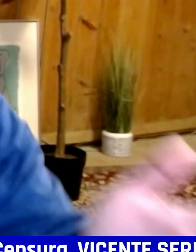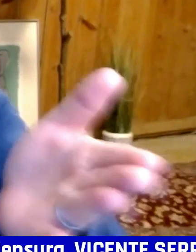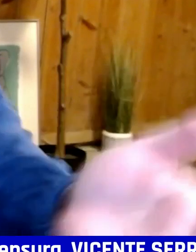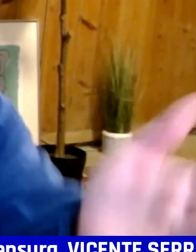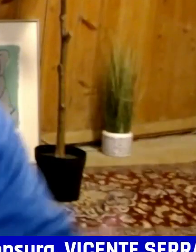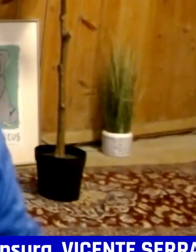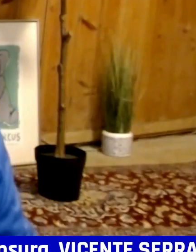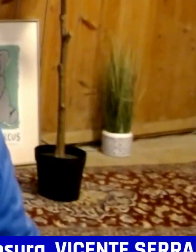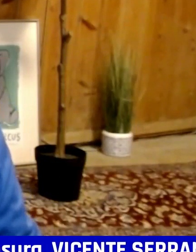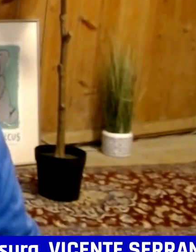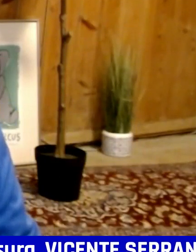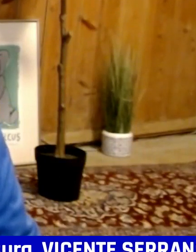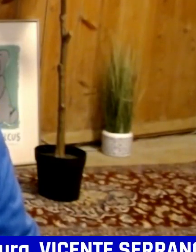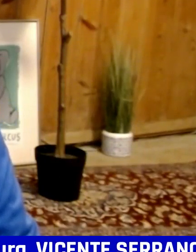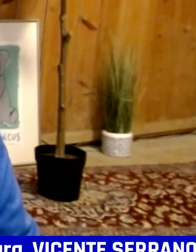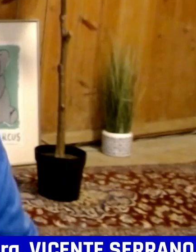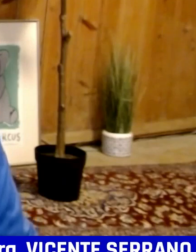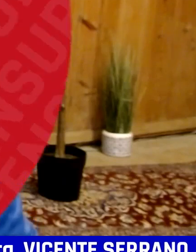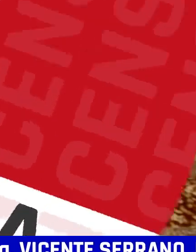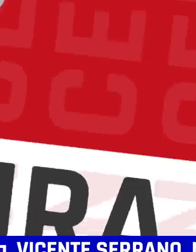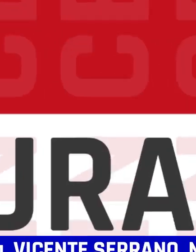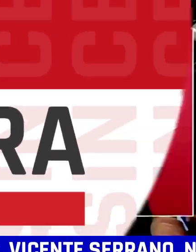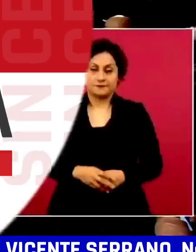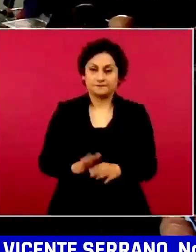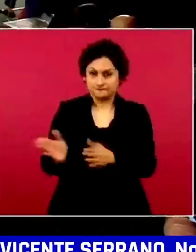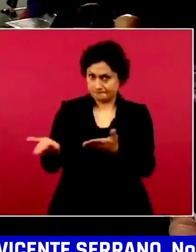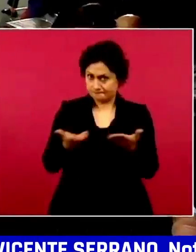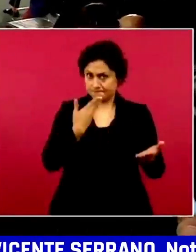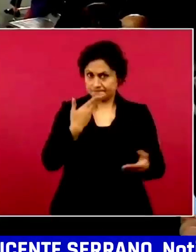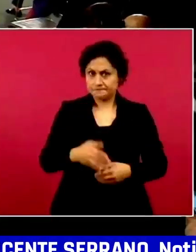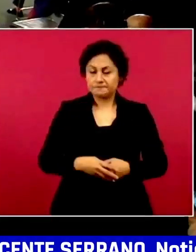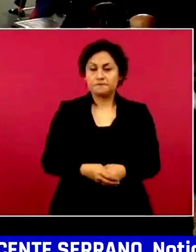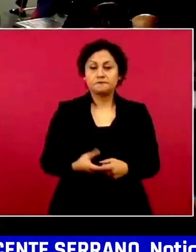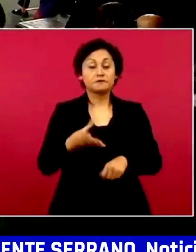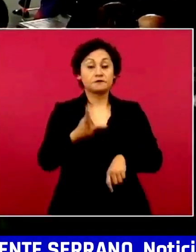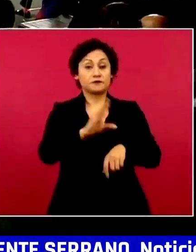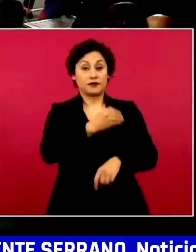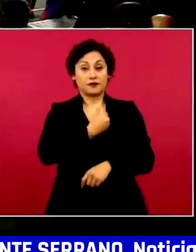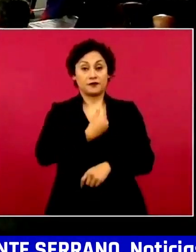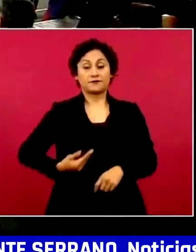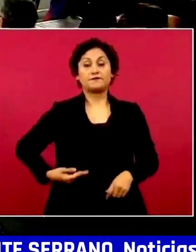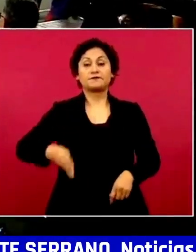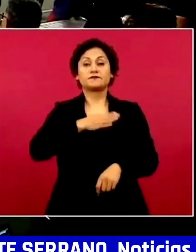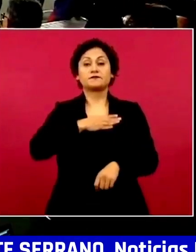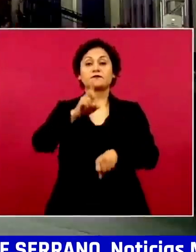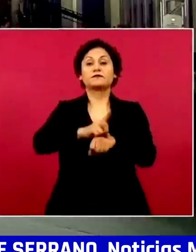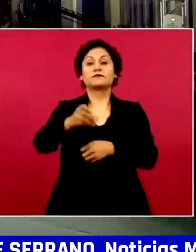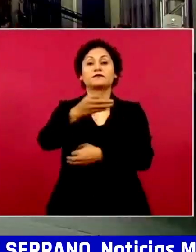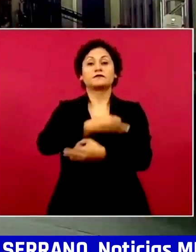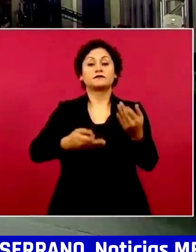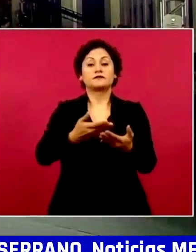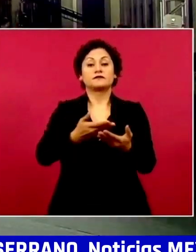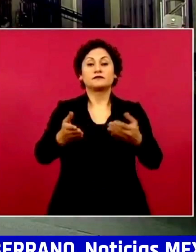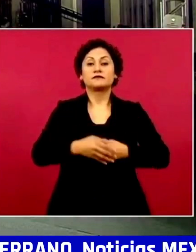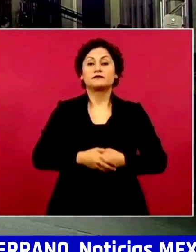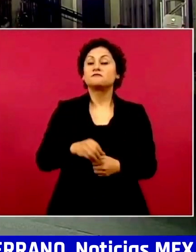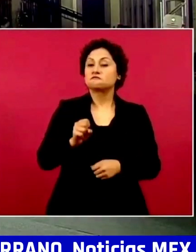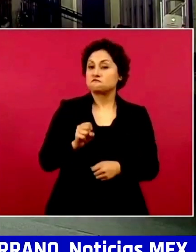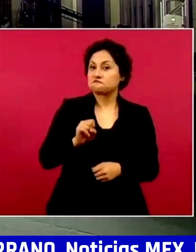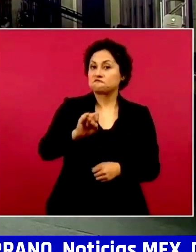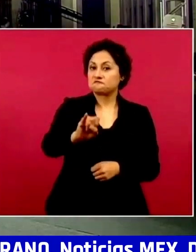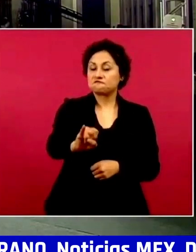retrasar, como quiere el senador Ricardo Monreal. Con su permiso, señor presidente, buenos días a todos. Efectivamente, una